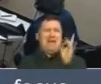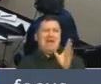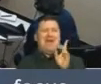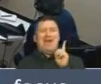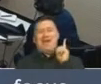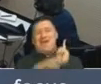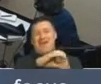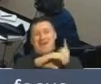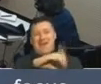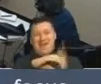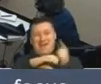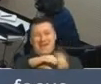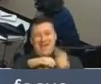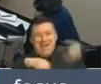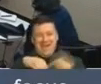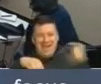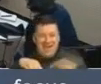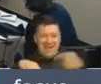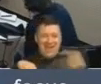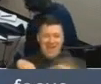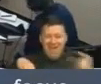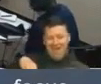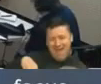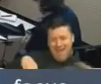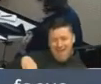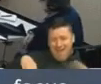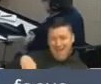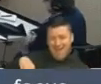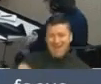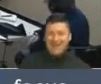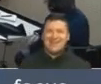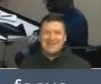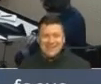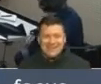el gol.